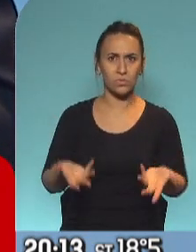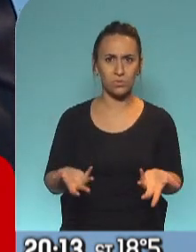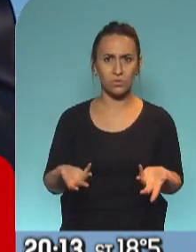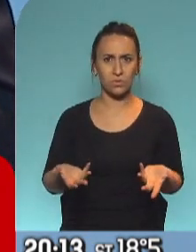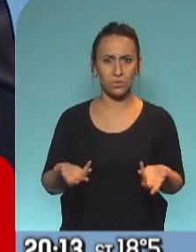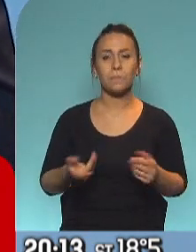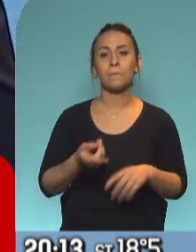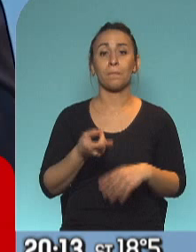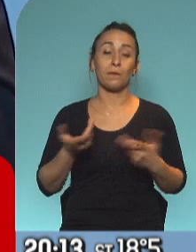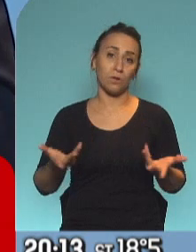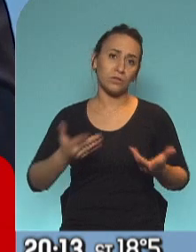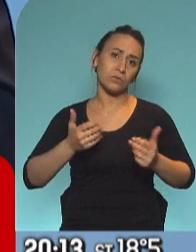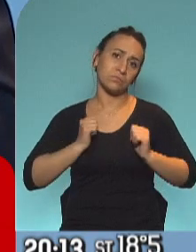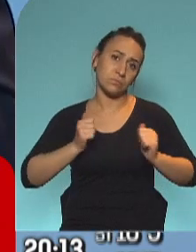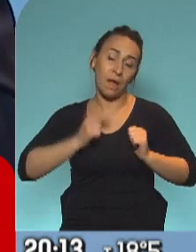esperemos que la justicia actúe.